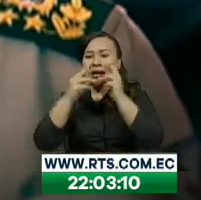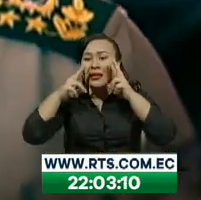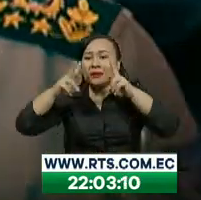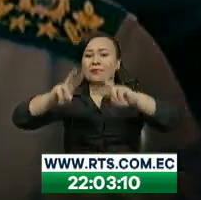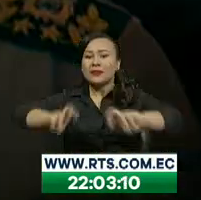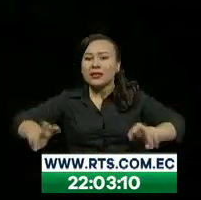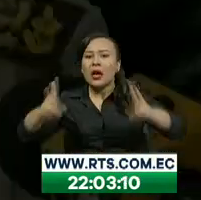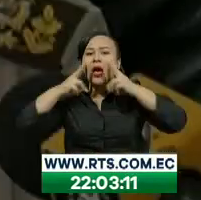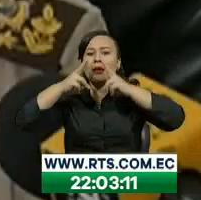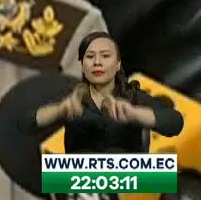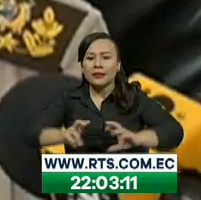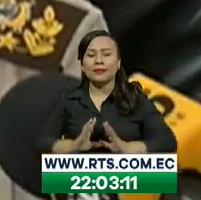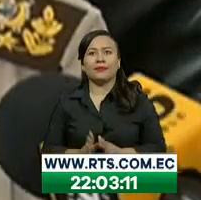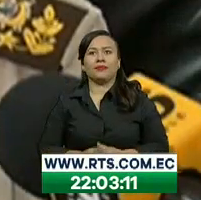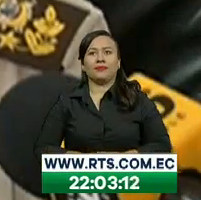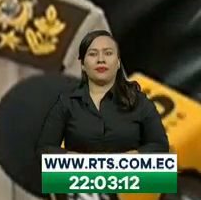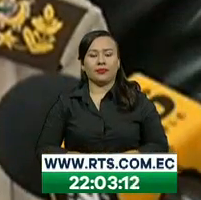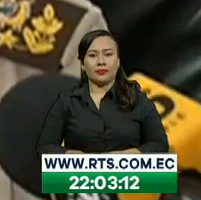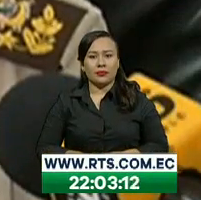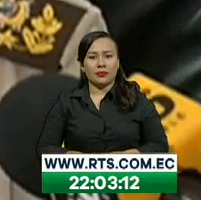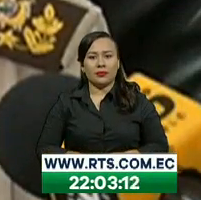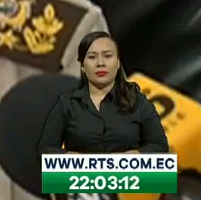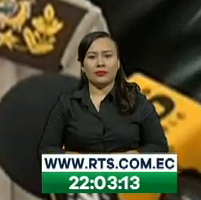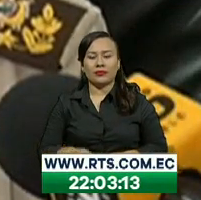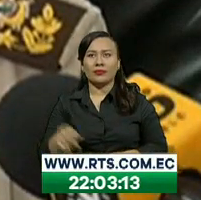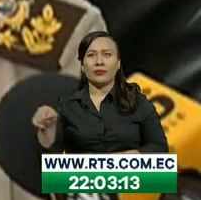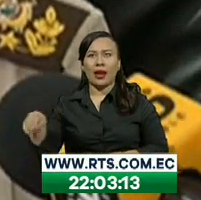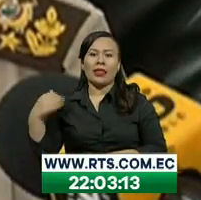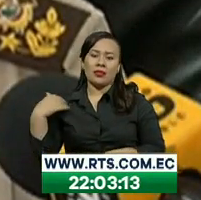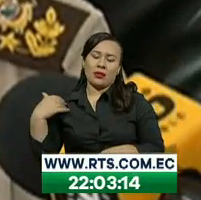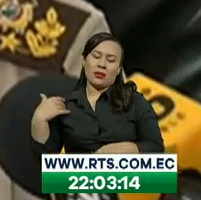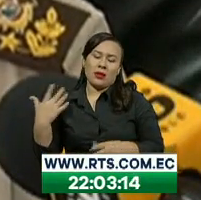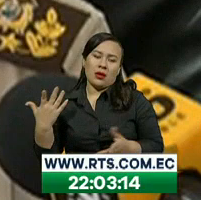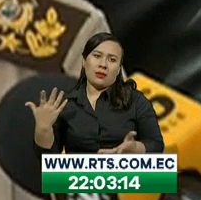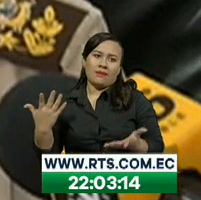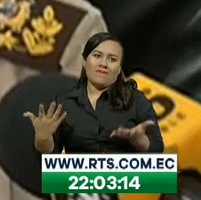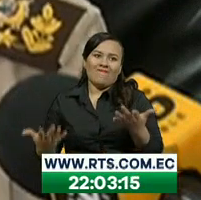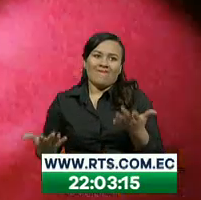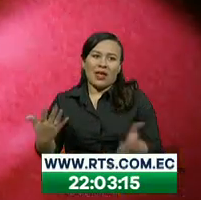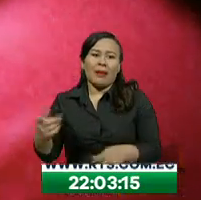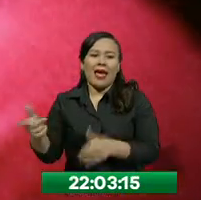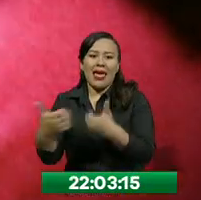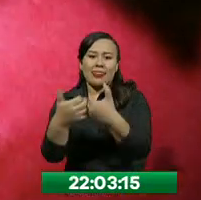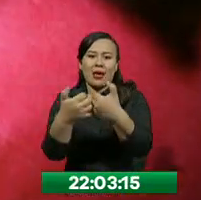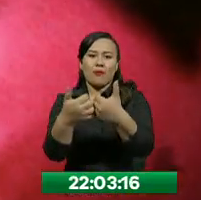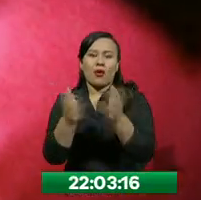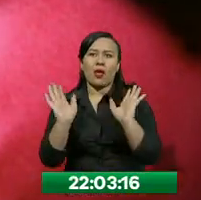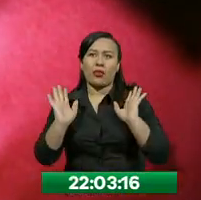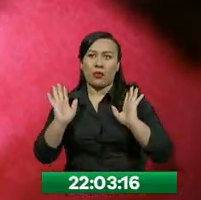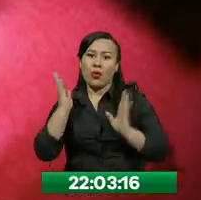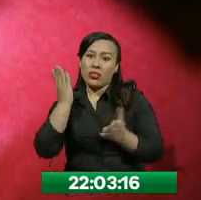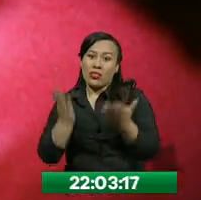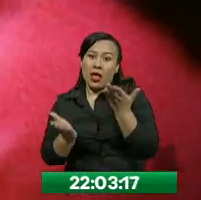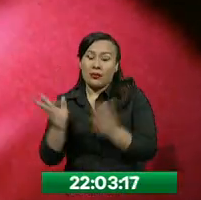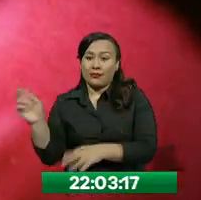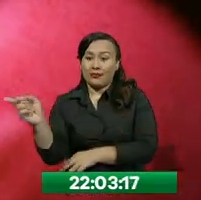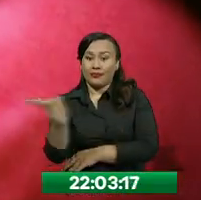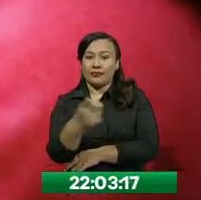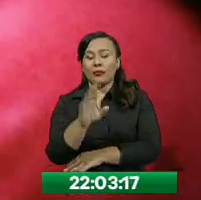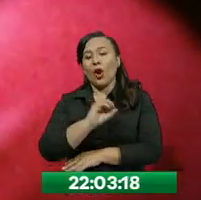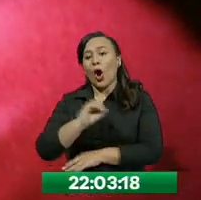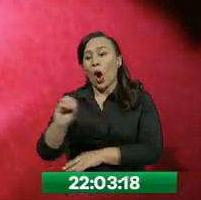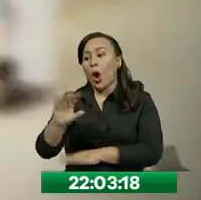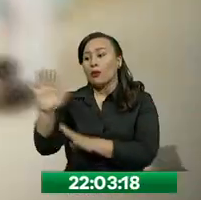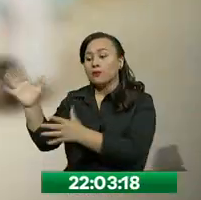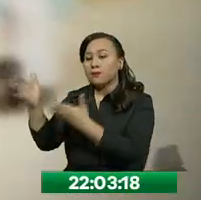la investigación. ¿Con quién mantenían una relación? Aparentemente, pudo haber sido trata,